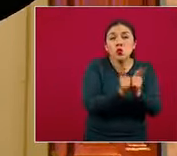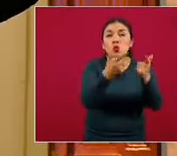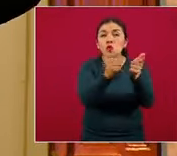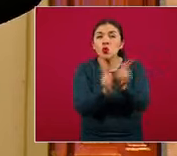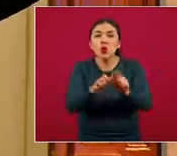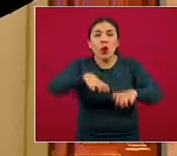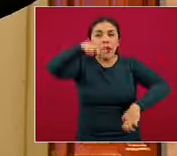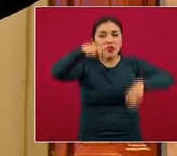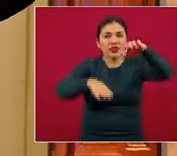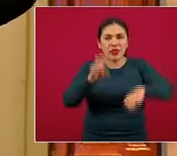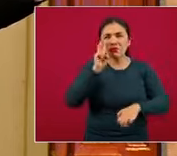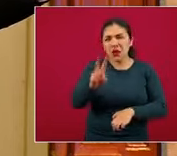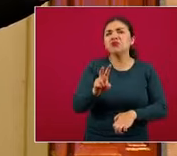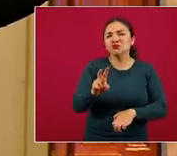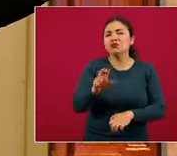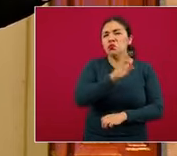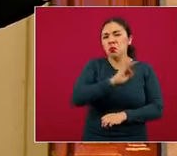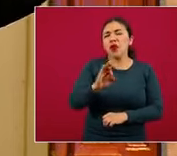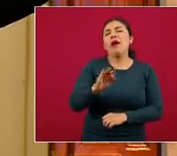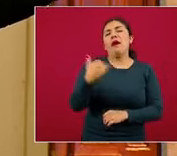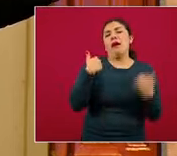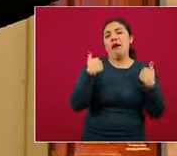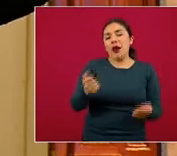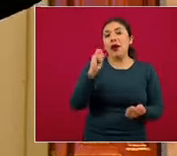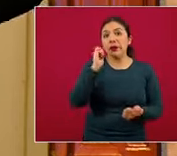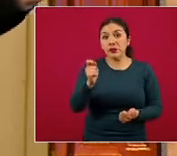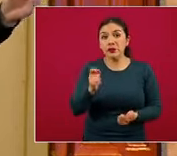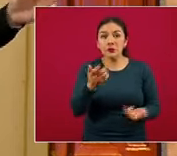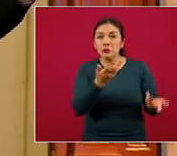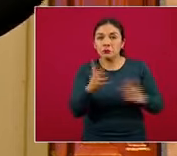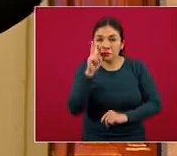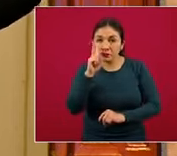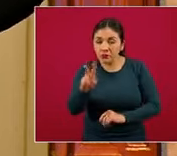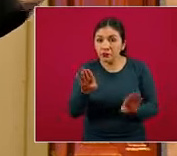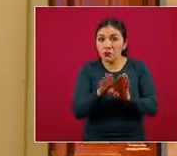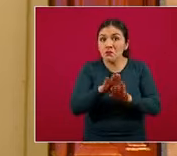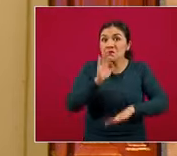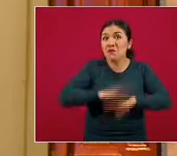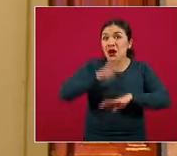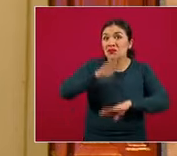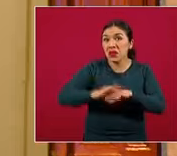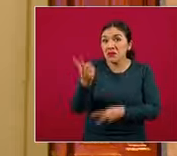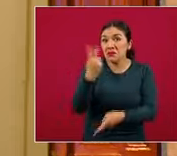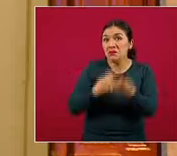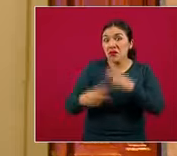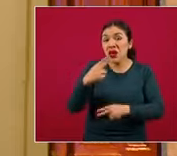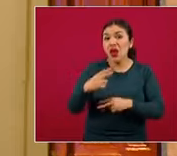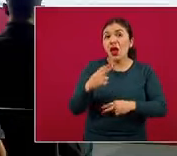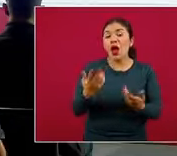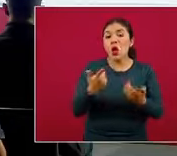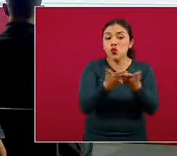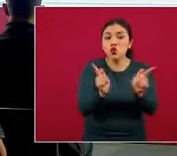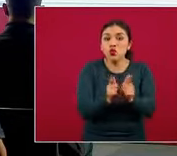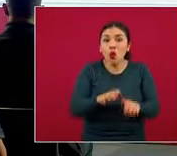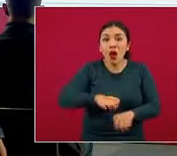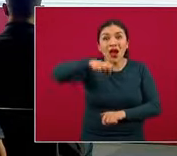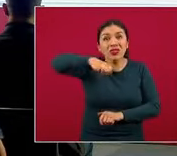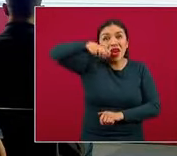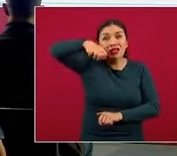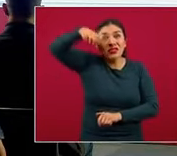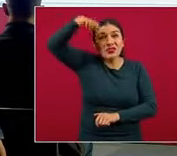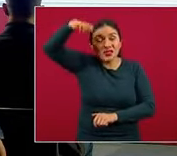edad, prácticamente sí lo que podemos notar que es que en la medida en que se va incrementando los grupos de edad,